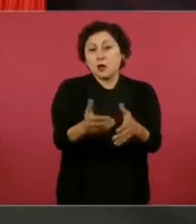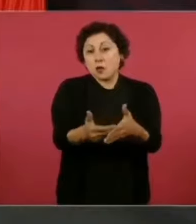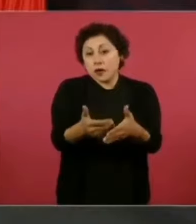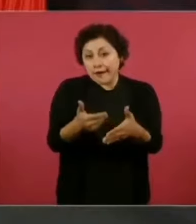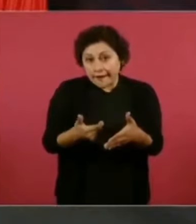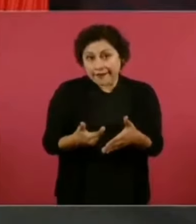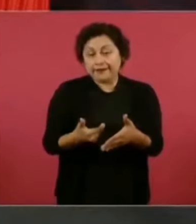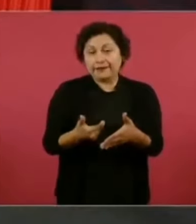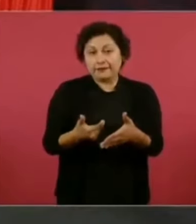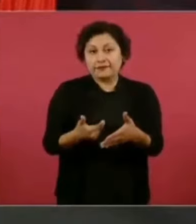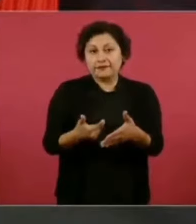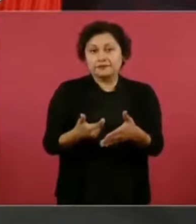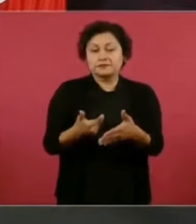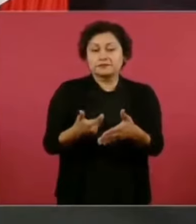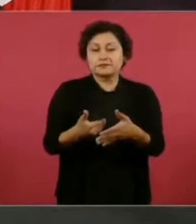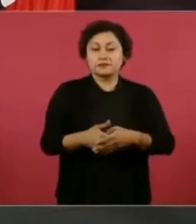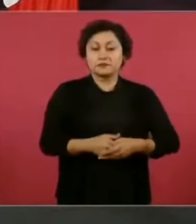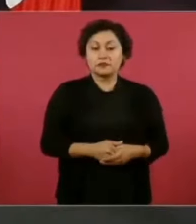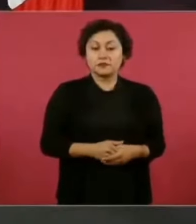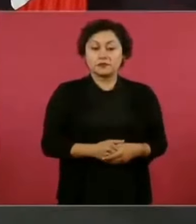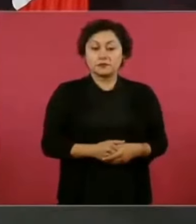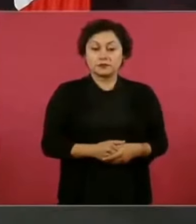va a ser el martes